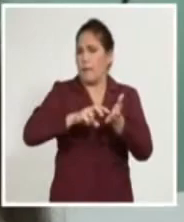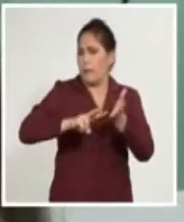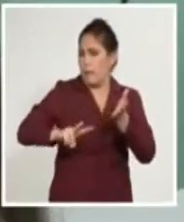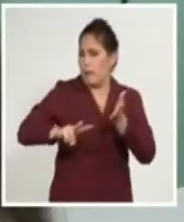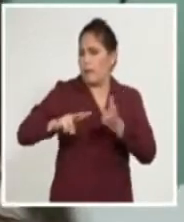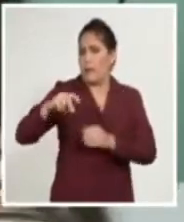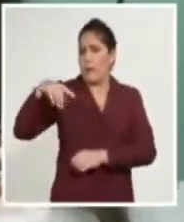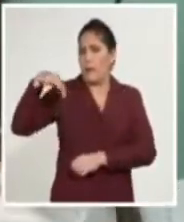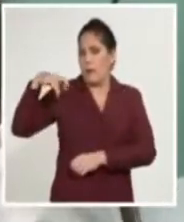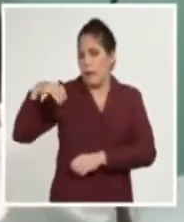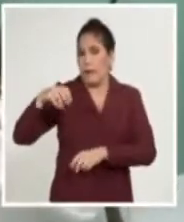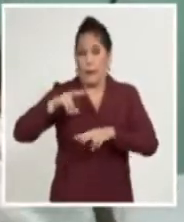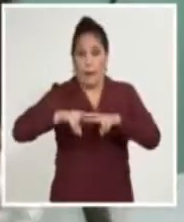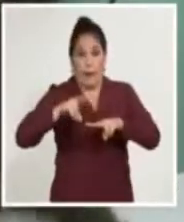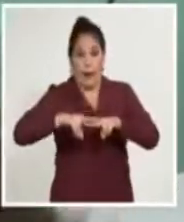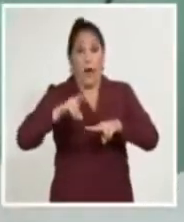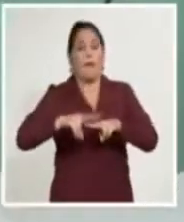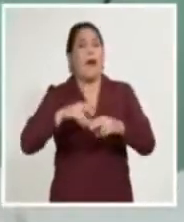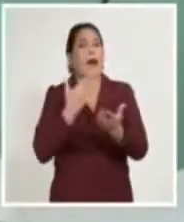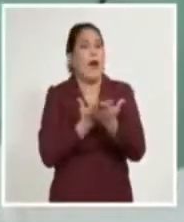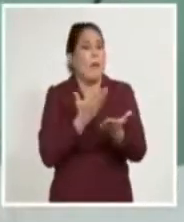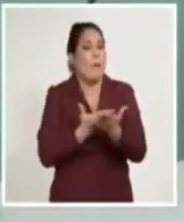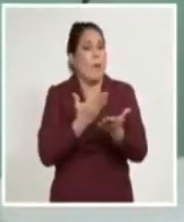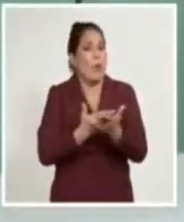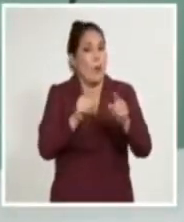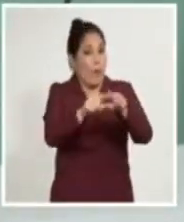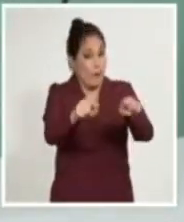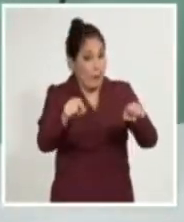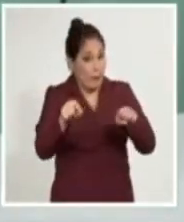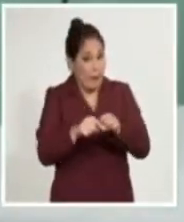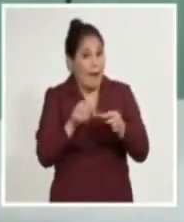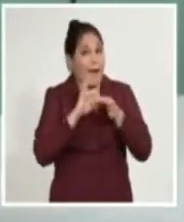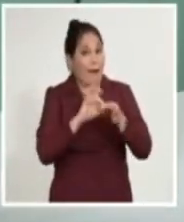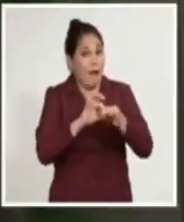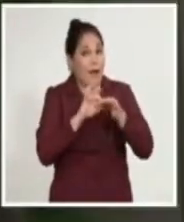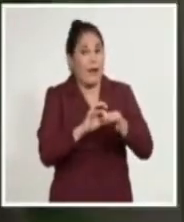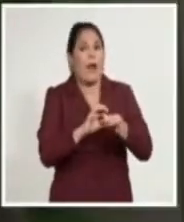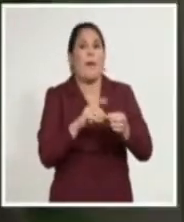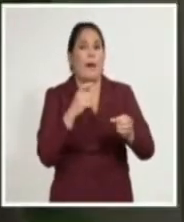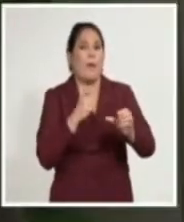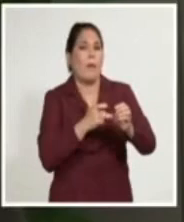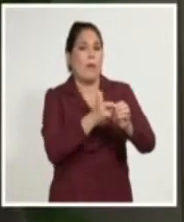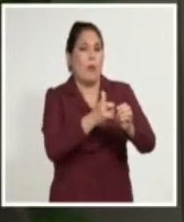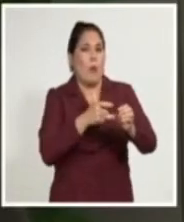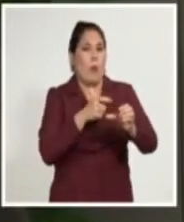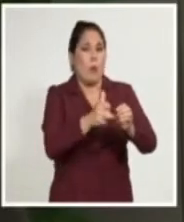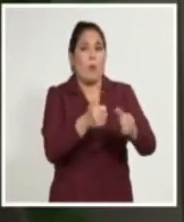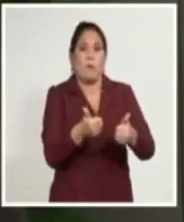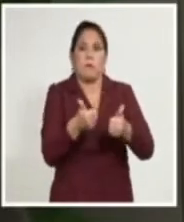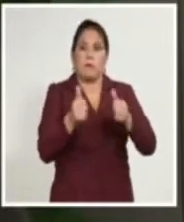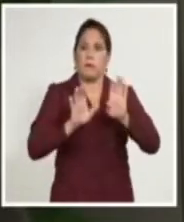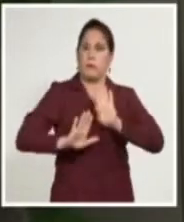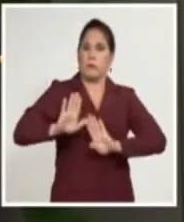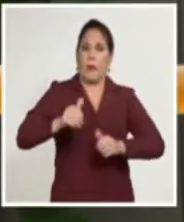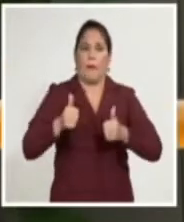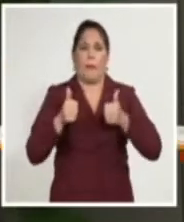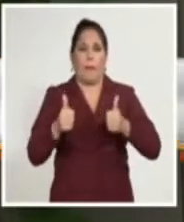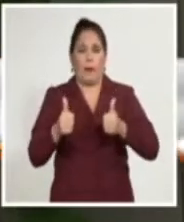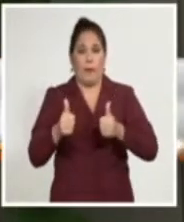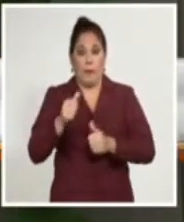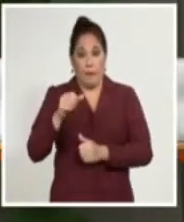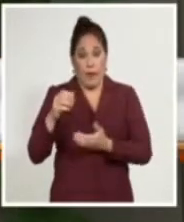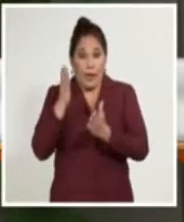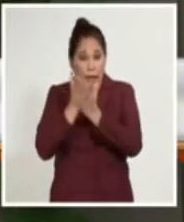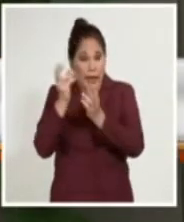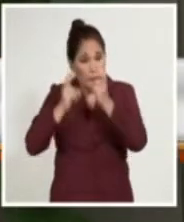progresa satisfactoriamente, afirmó, y piensa extenderse hasta Santiago de Cuba. Ya este estudio ha incorporado más de